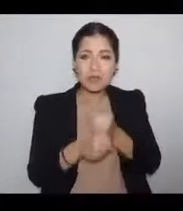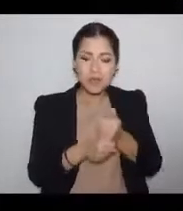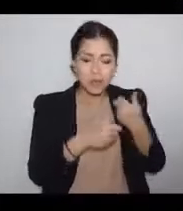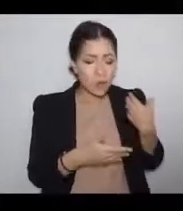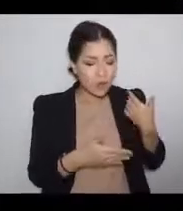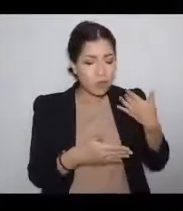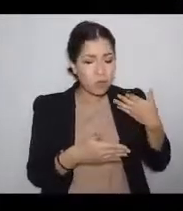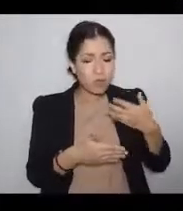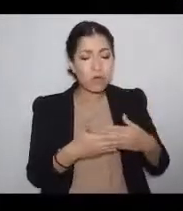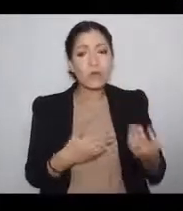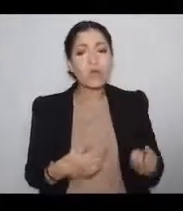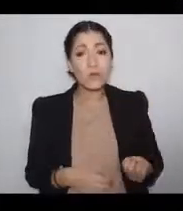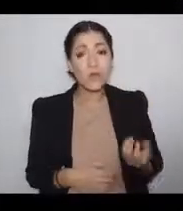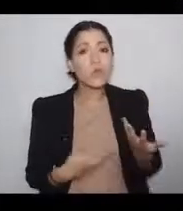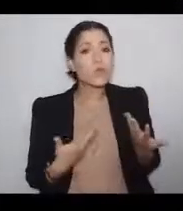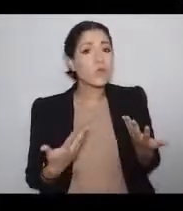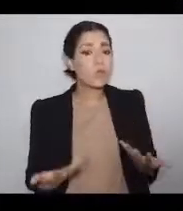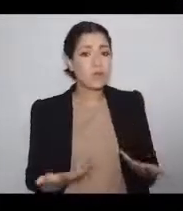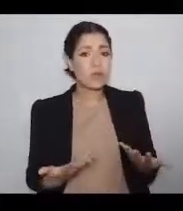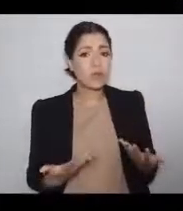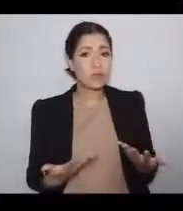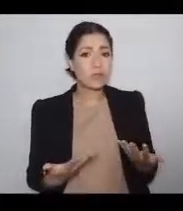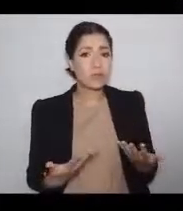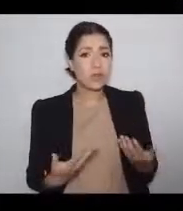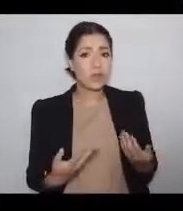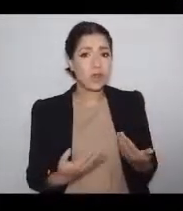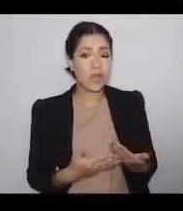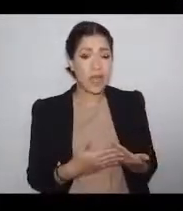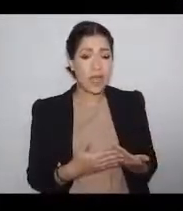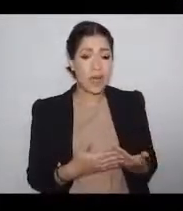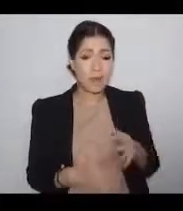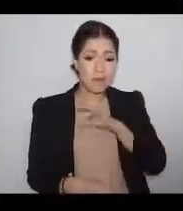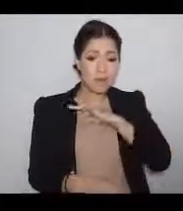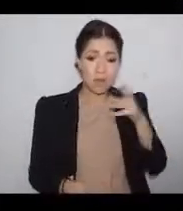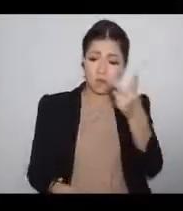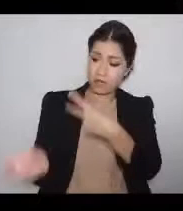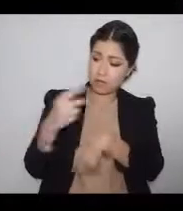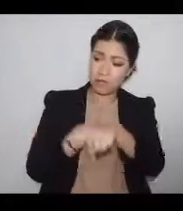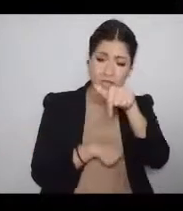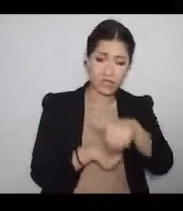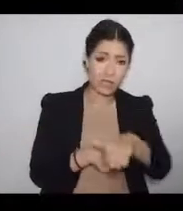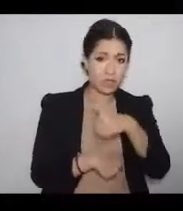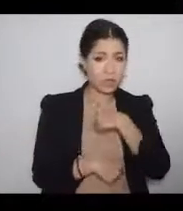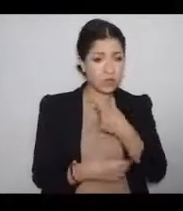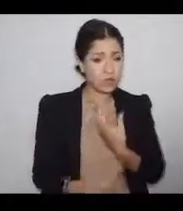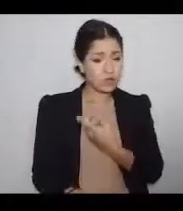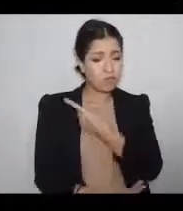Para vivir aquí he debido pagar un peaje muy alto.